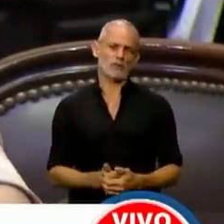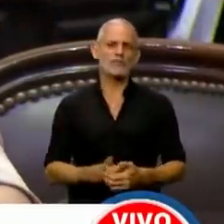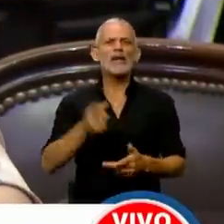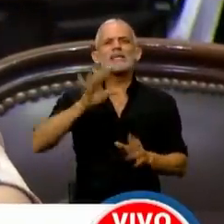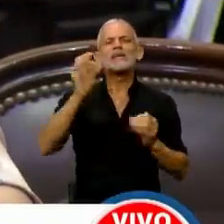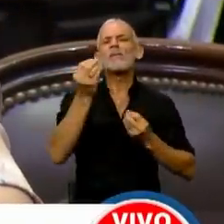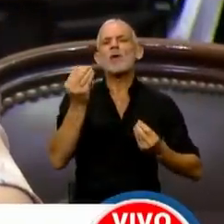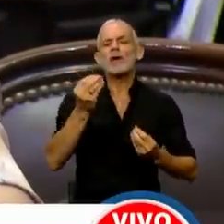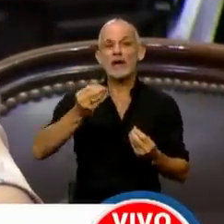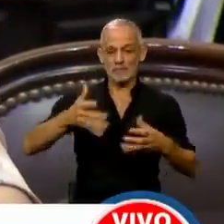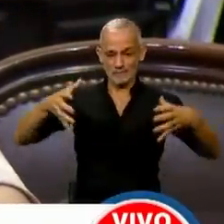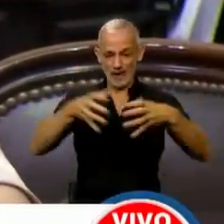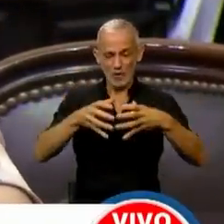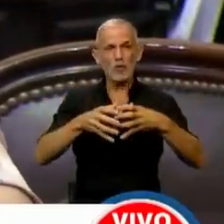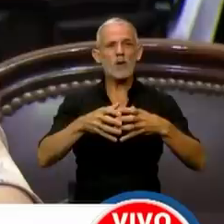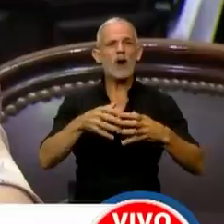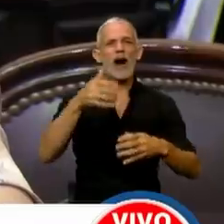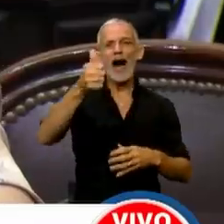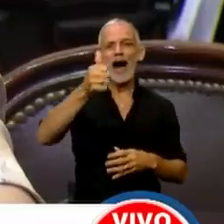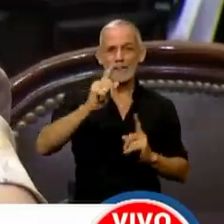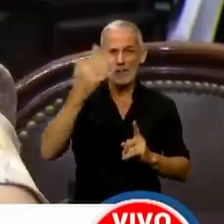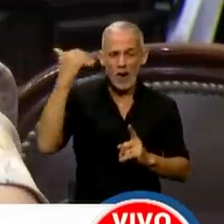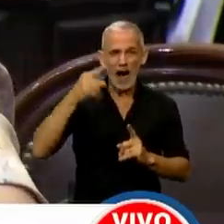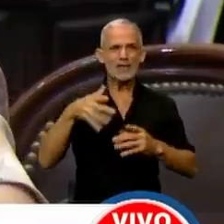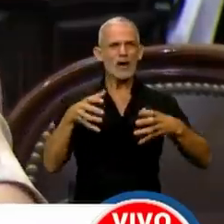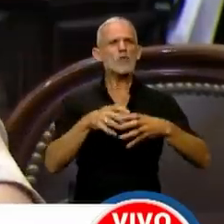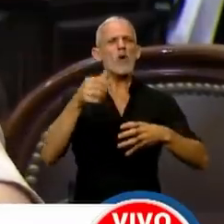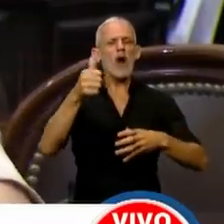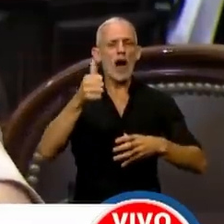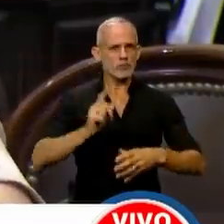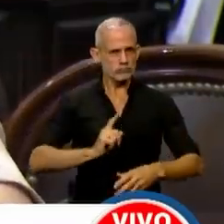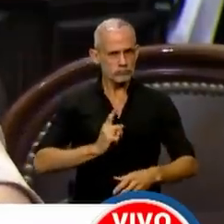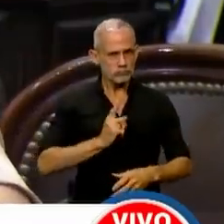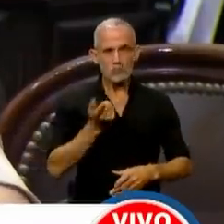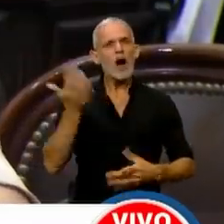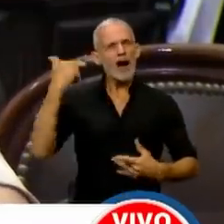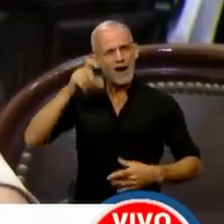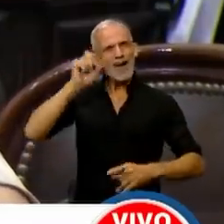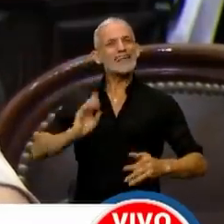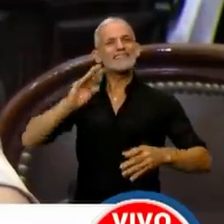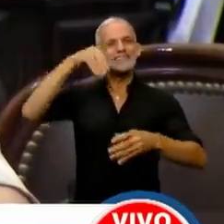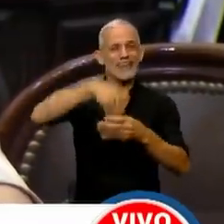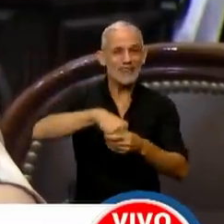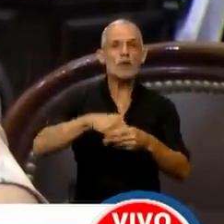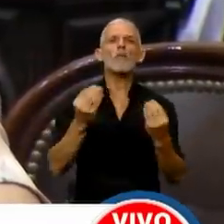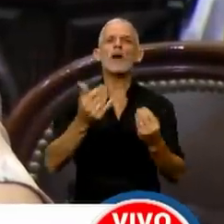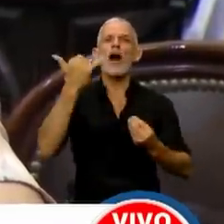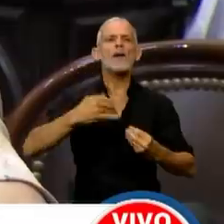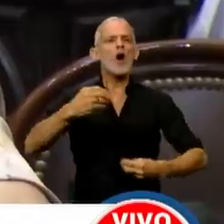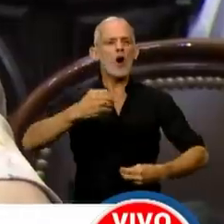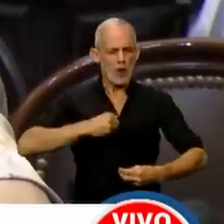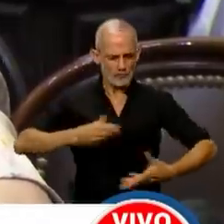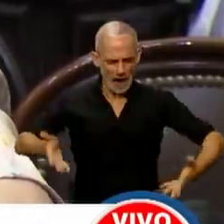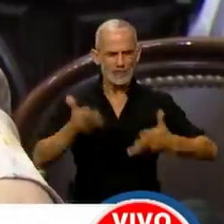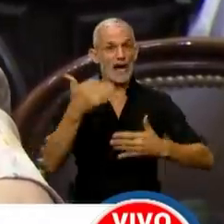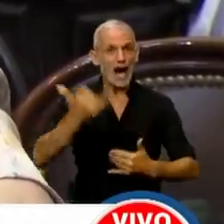por qué fue exitoso el grupo A, señor presidente, que orgullosamente integré? Porque teníamos